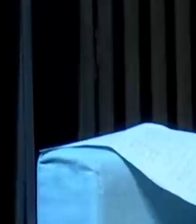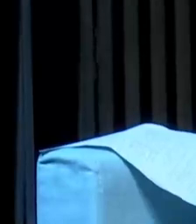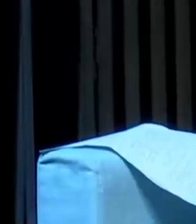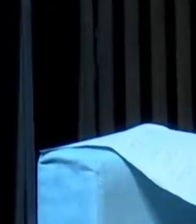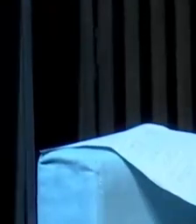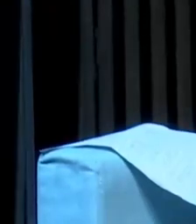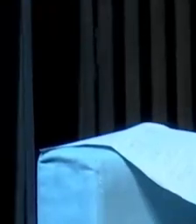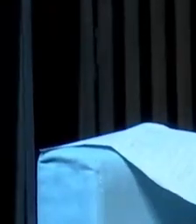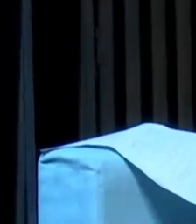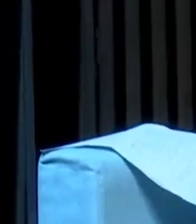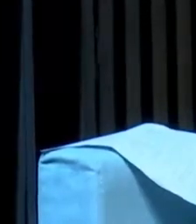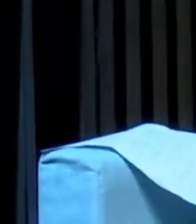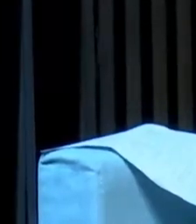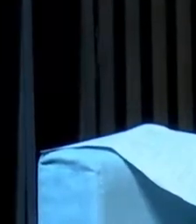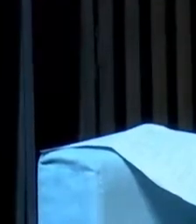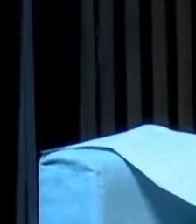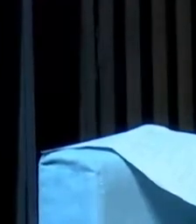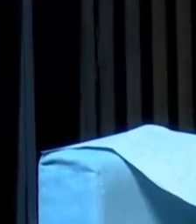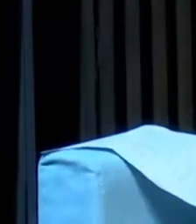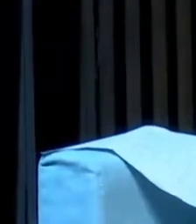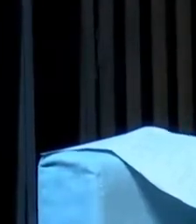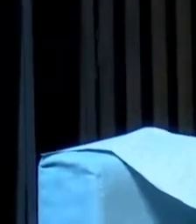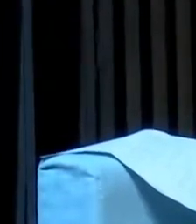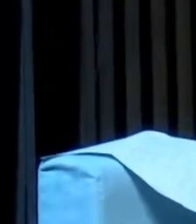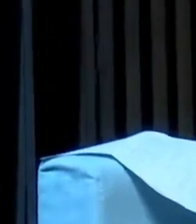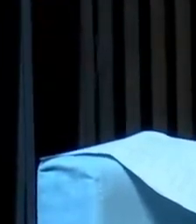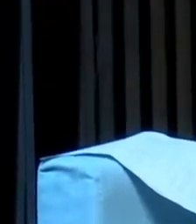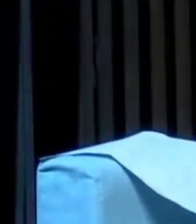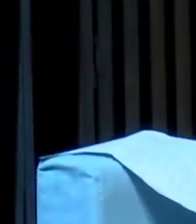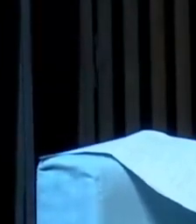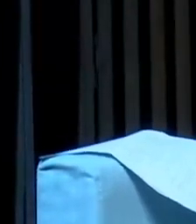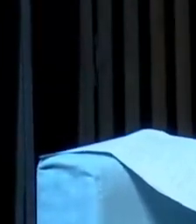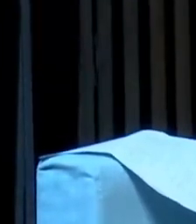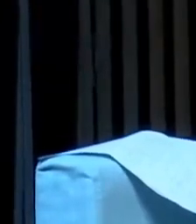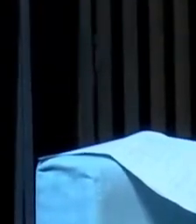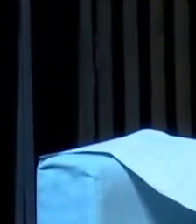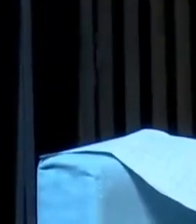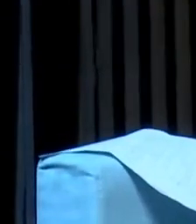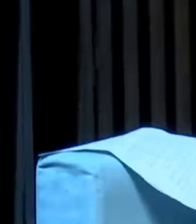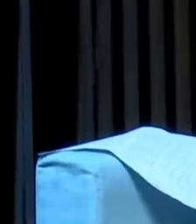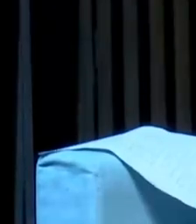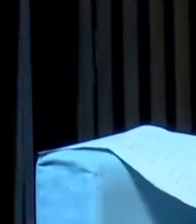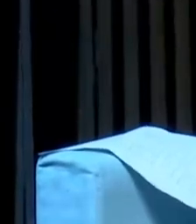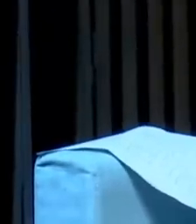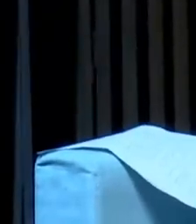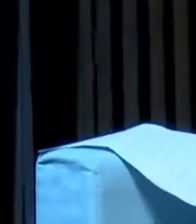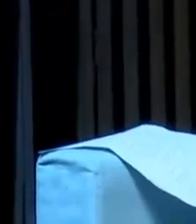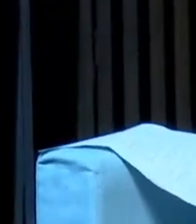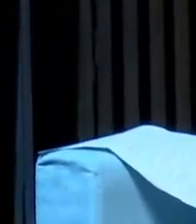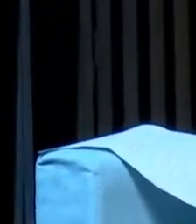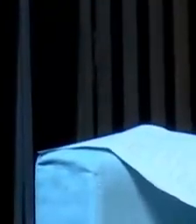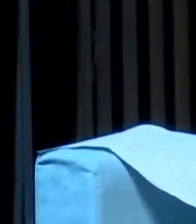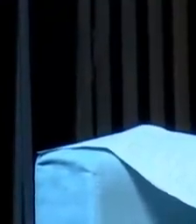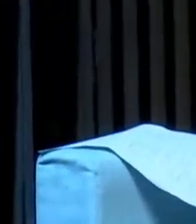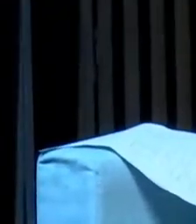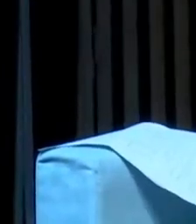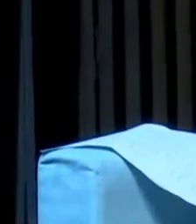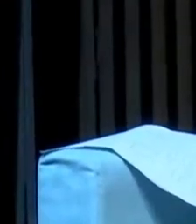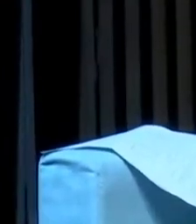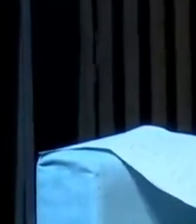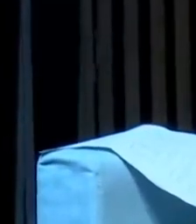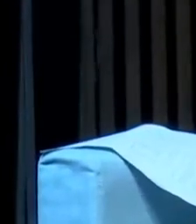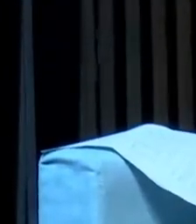es el Perseverance, y ahora todo el mundo está mandando naves a Marte, porque Marte es el